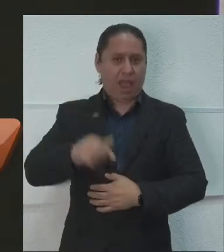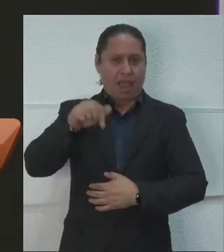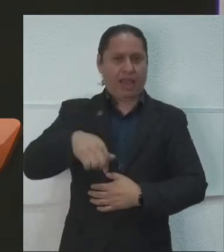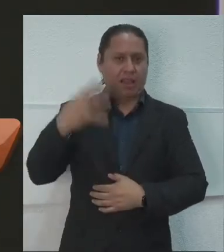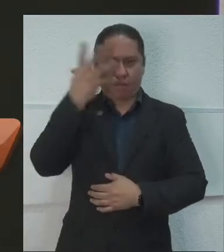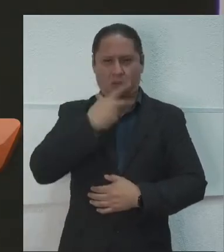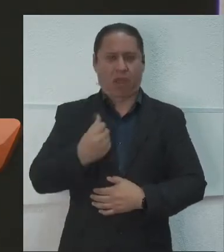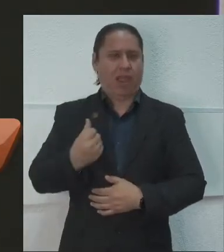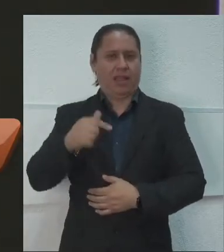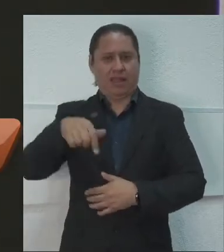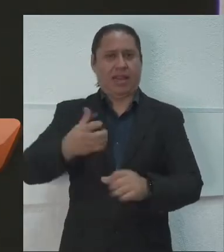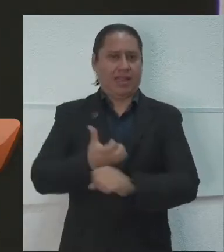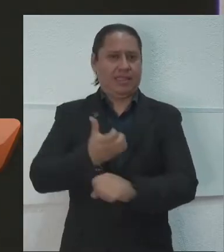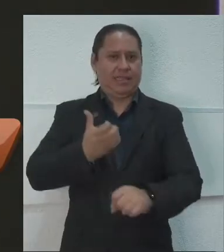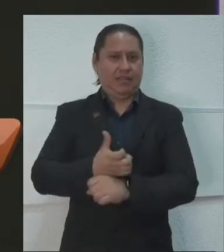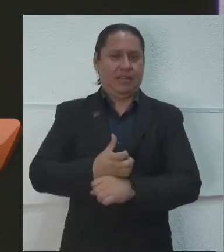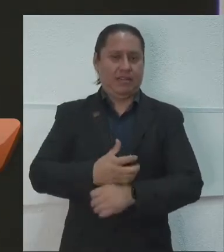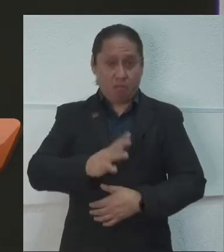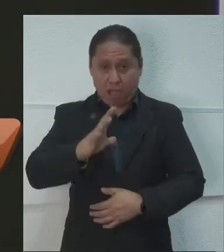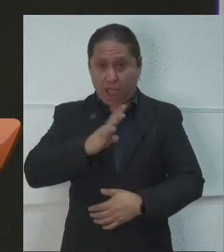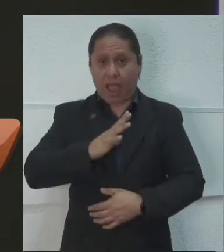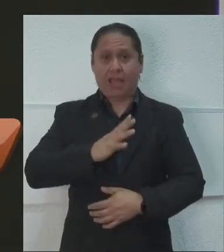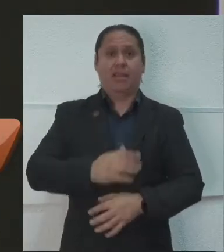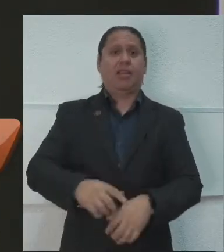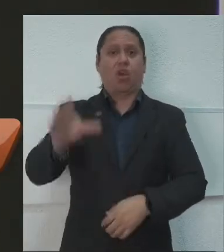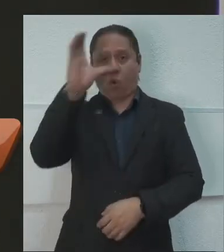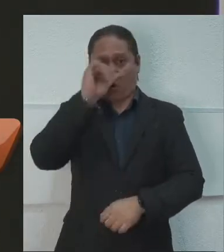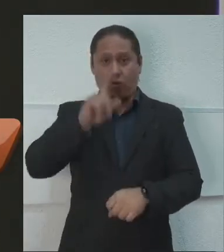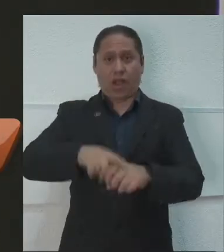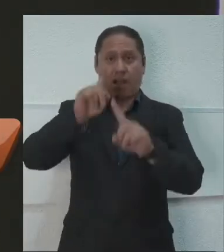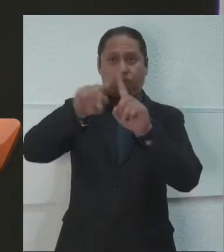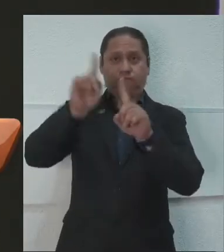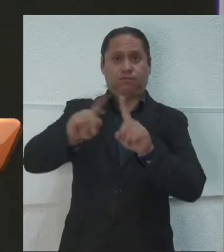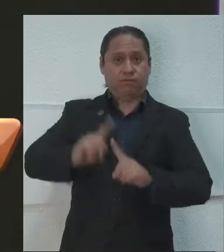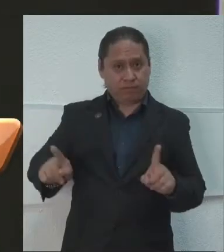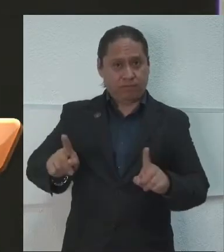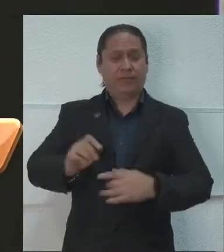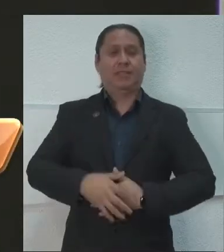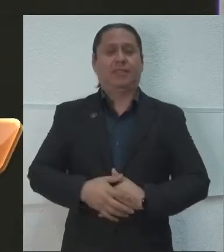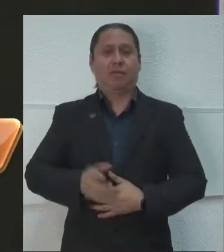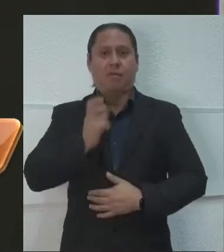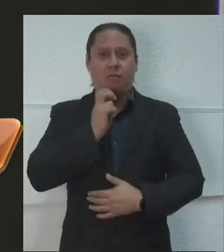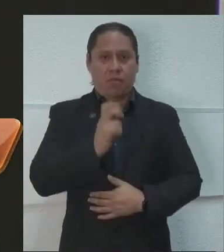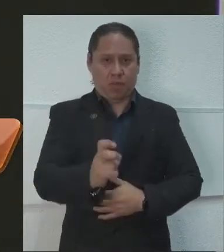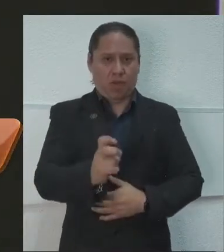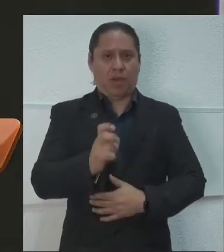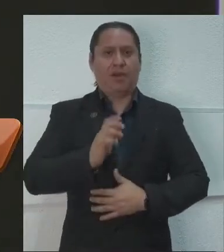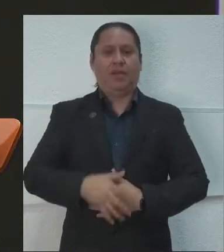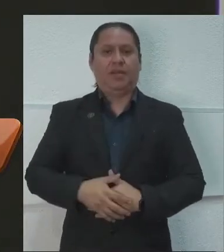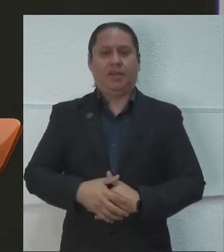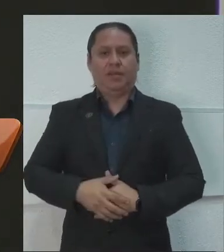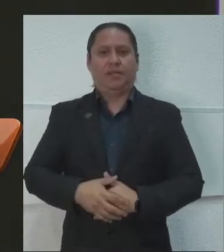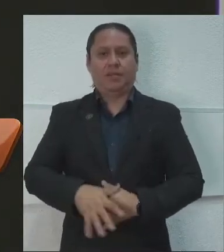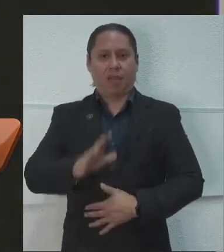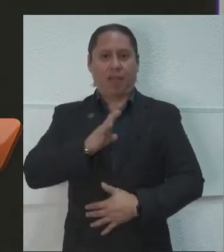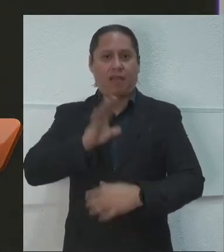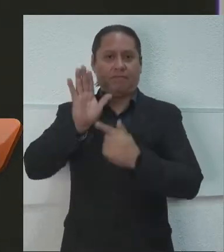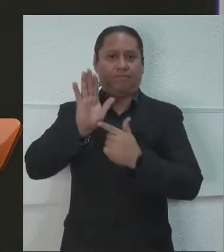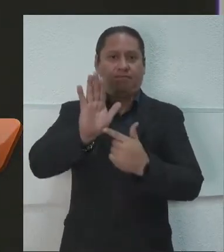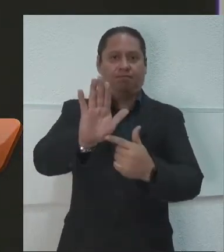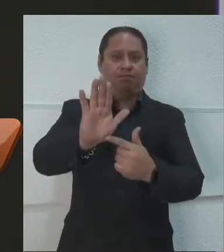estado de Chiapas, en el que se considera pluricultural y pluriétnico. Es por eso que hemos